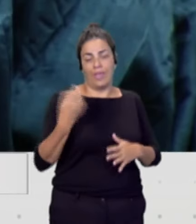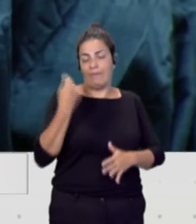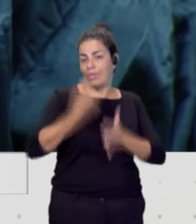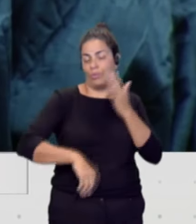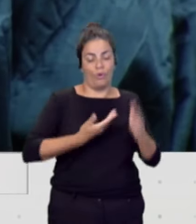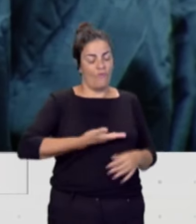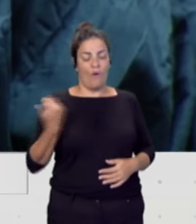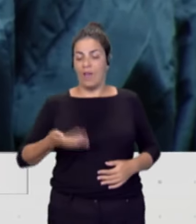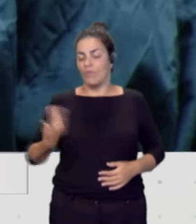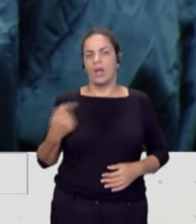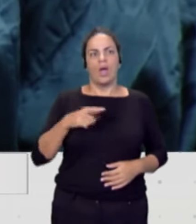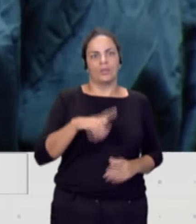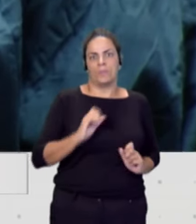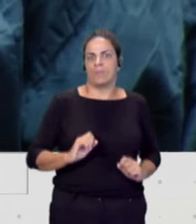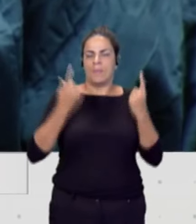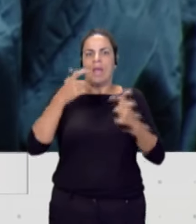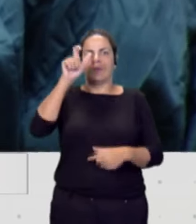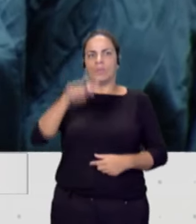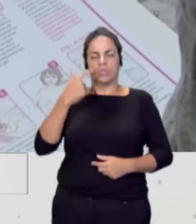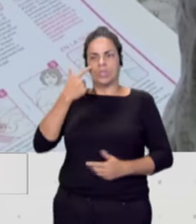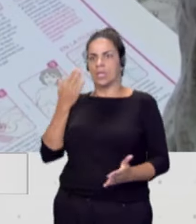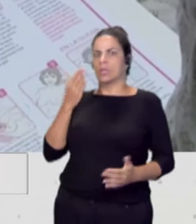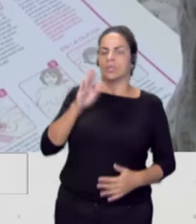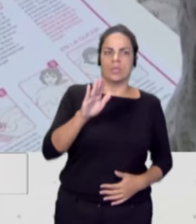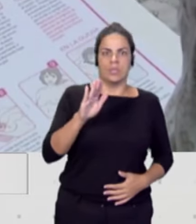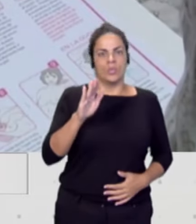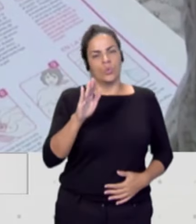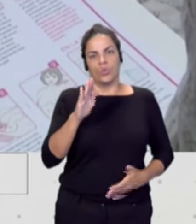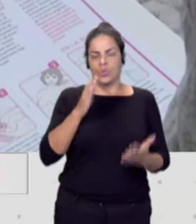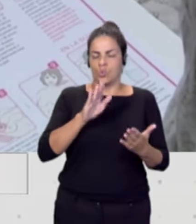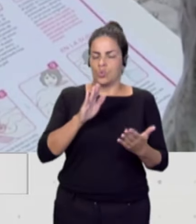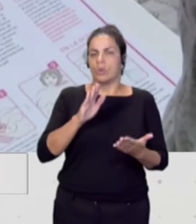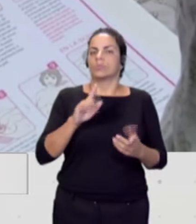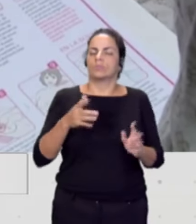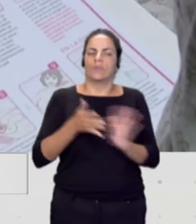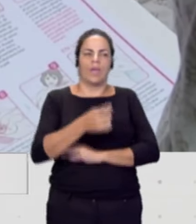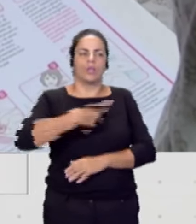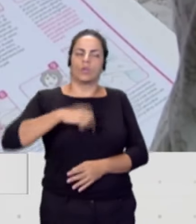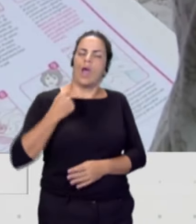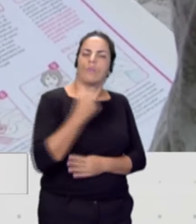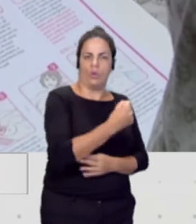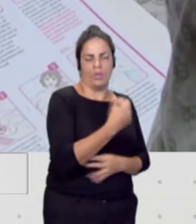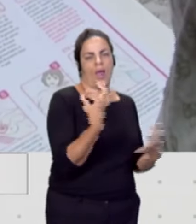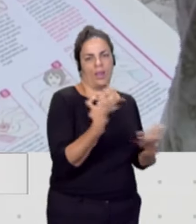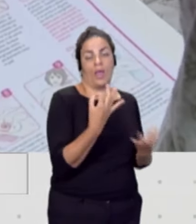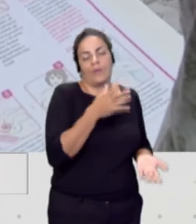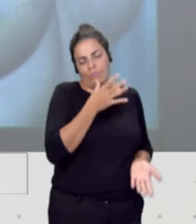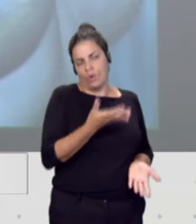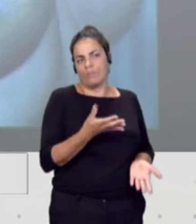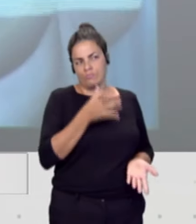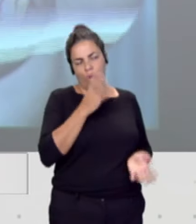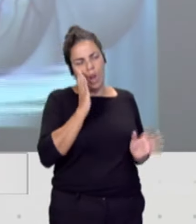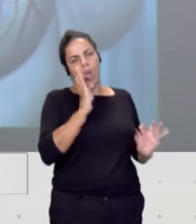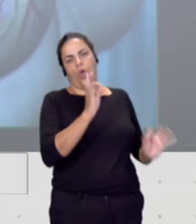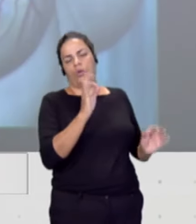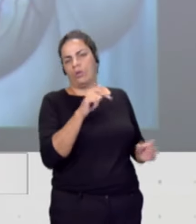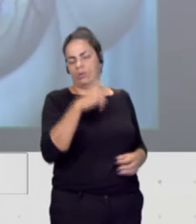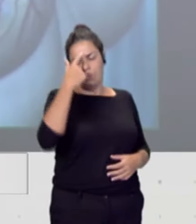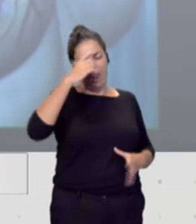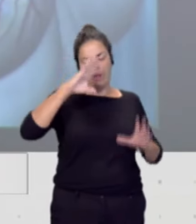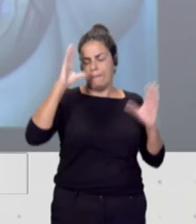enfrentar por primera vez la persona. Y bueno, tenemos que apoyar porque obviamente hay un